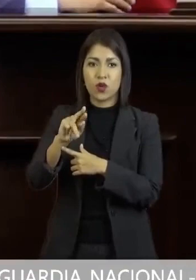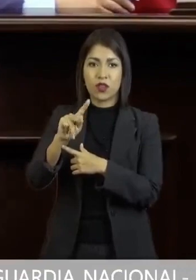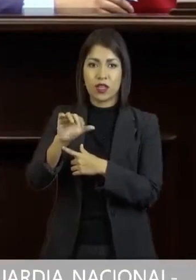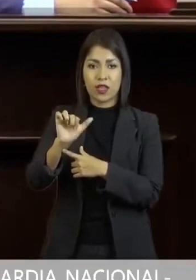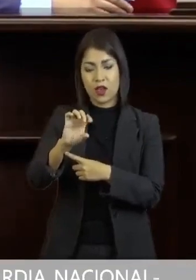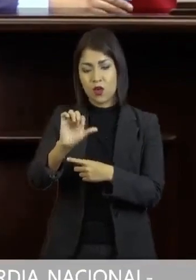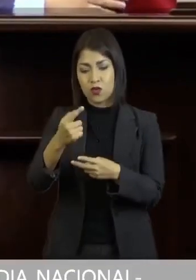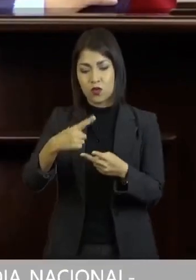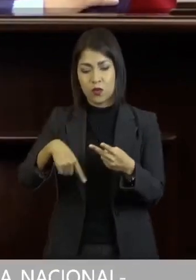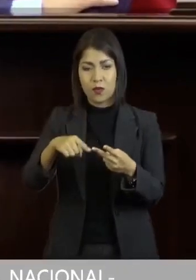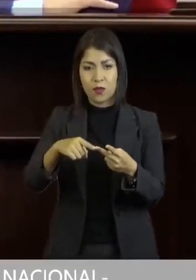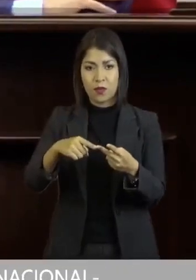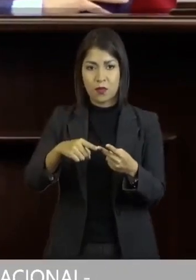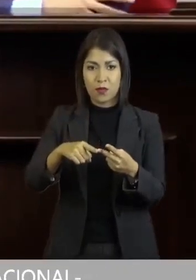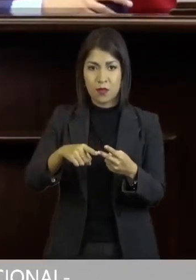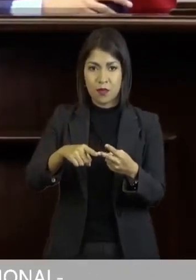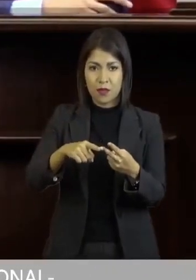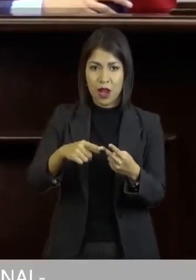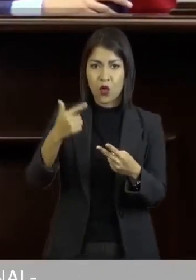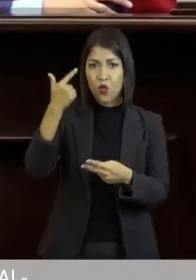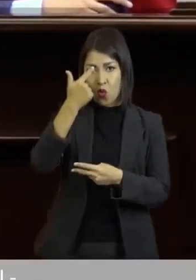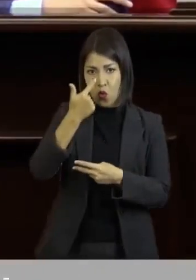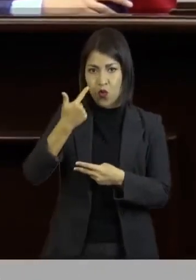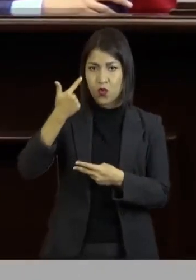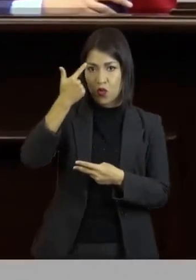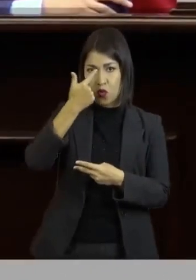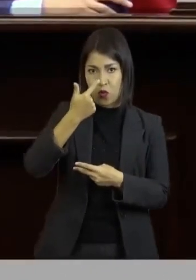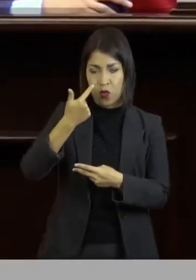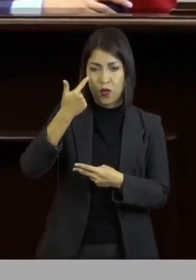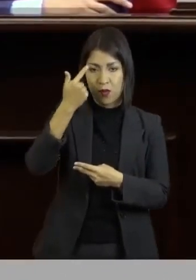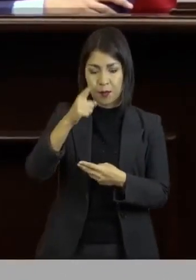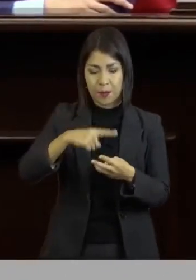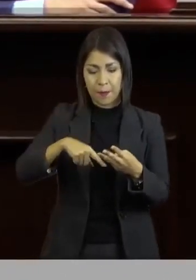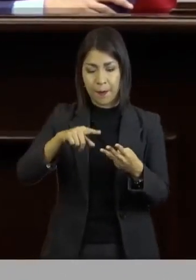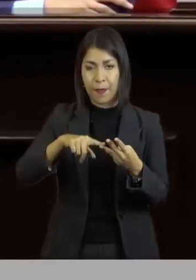el maestro Leonel Godoy, por supuesto,